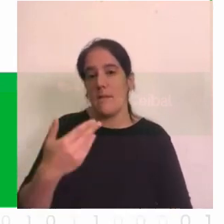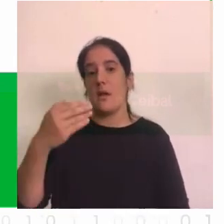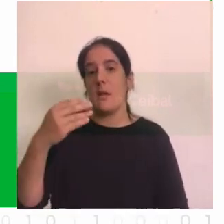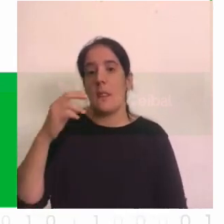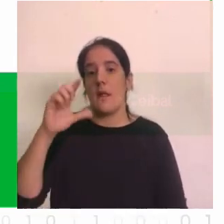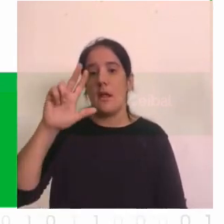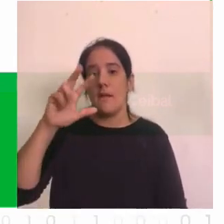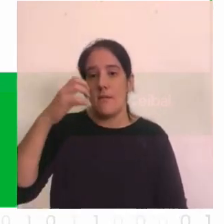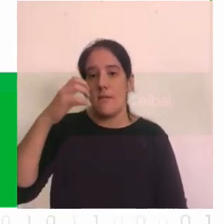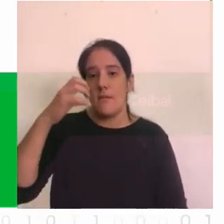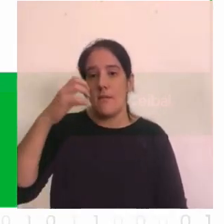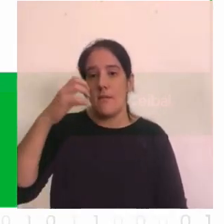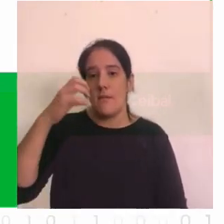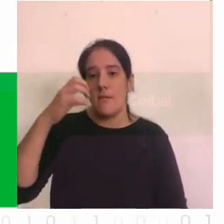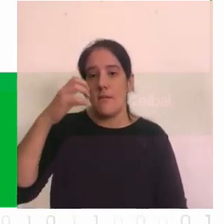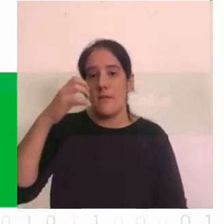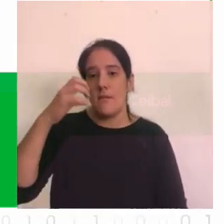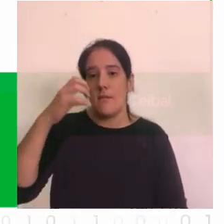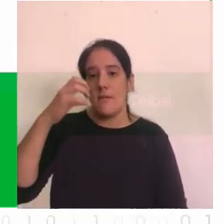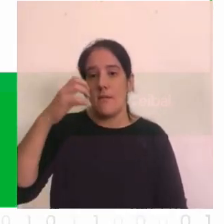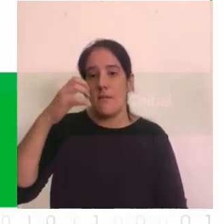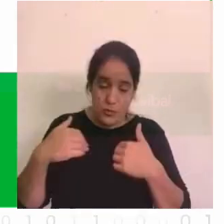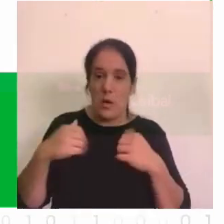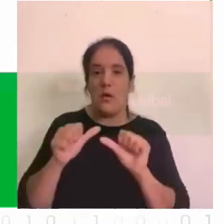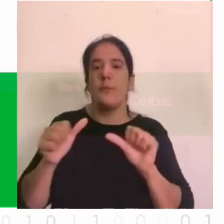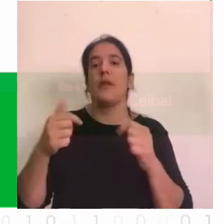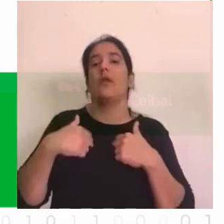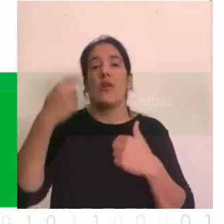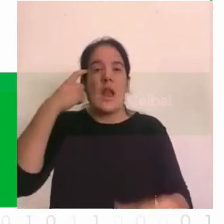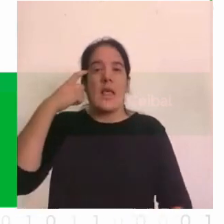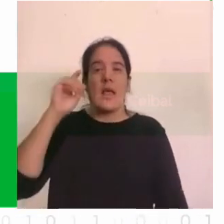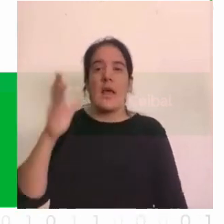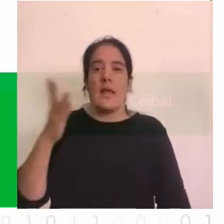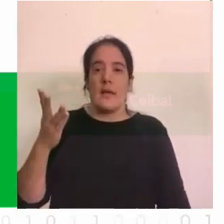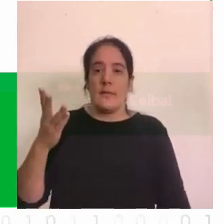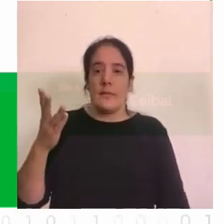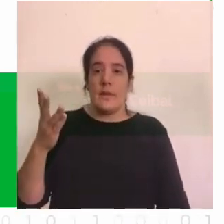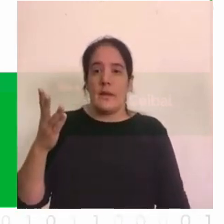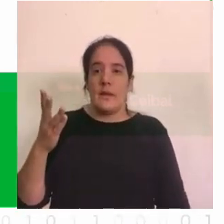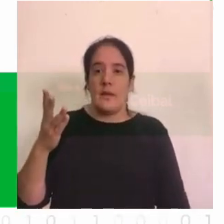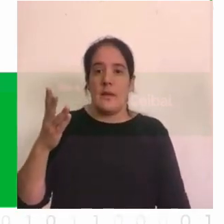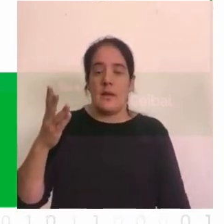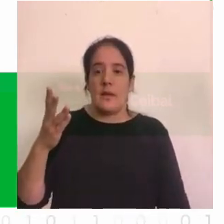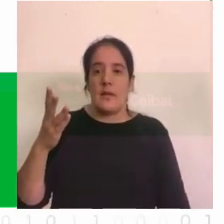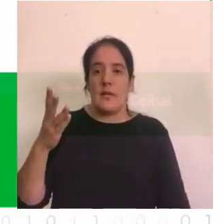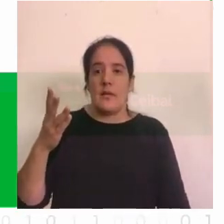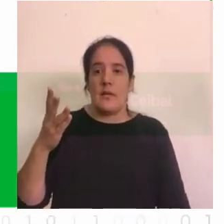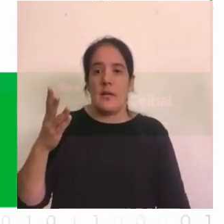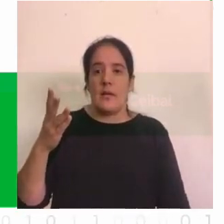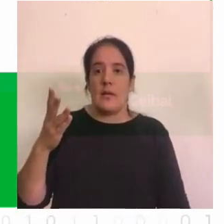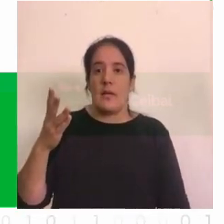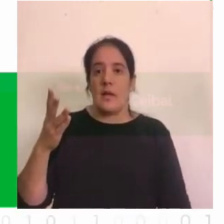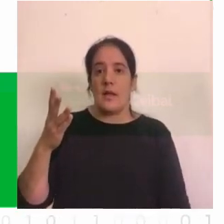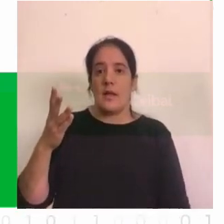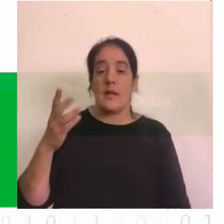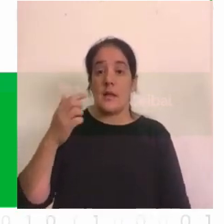aquí. Básicamente con la idea, por ejemplo, de que si la inseguridad alimentaria tiene efectos a corto y mediano plazo sobre los comportamientos de